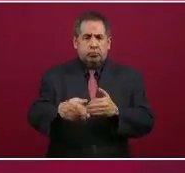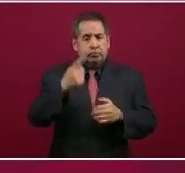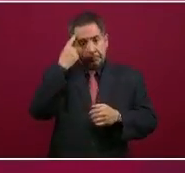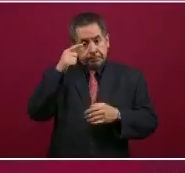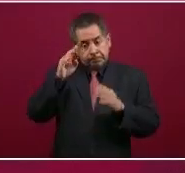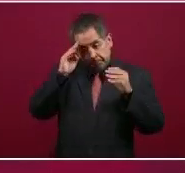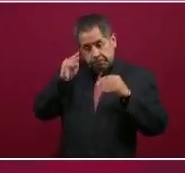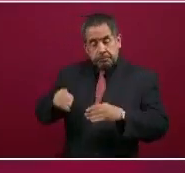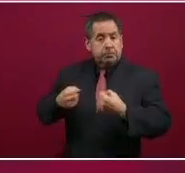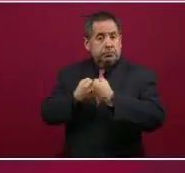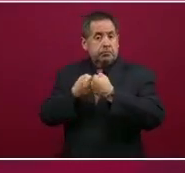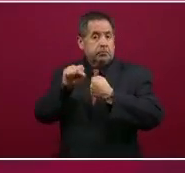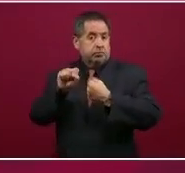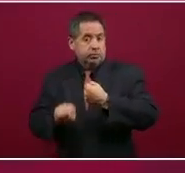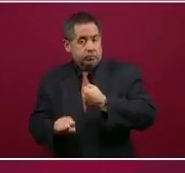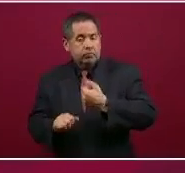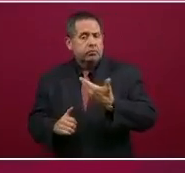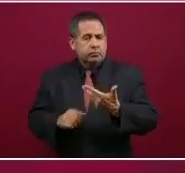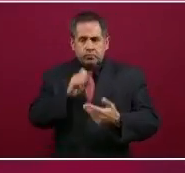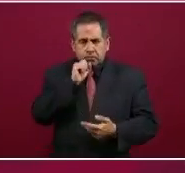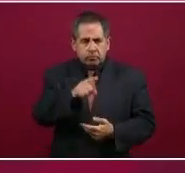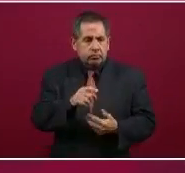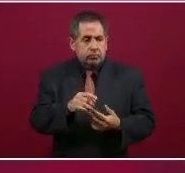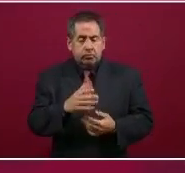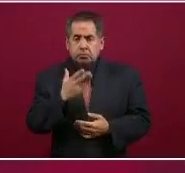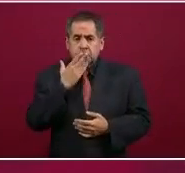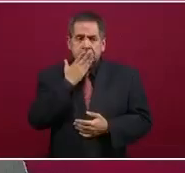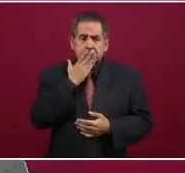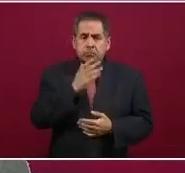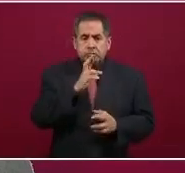está dando resultados.